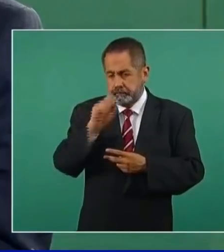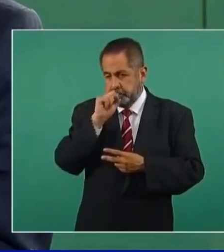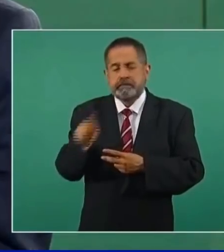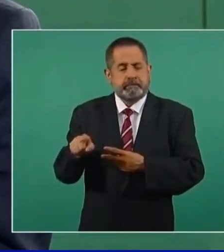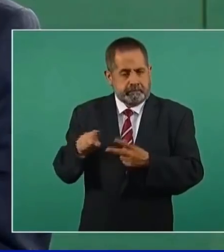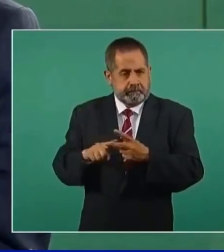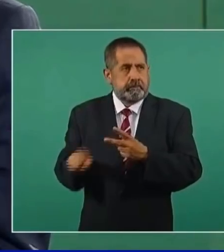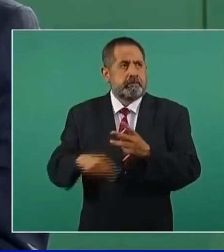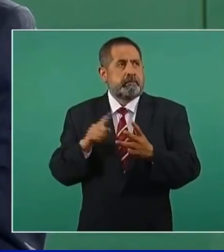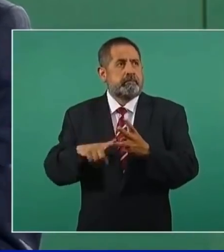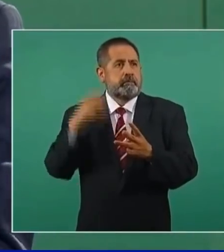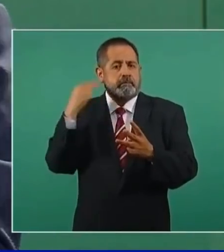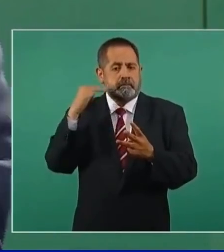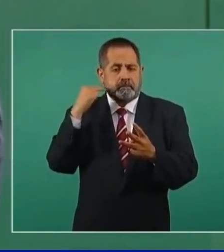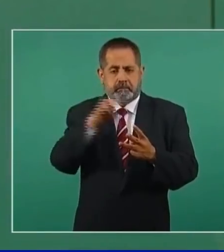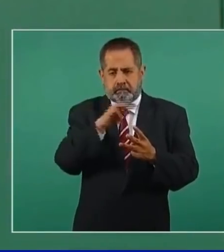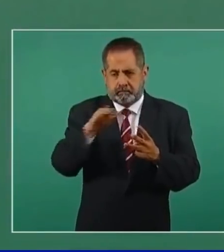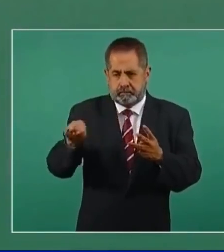las de Michoacán,